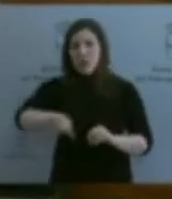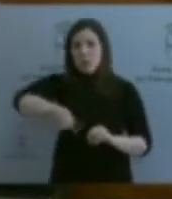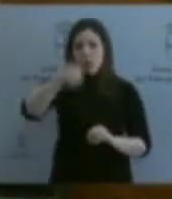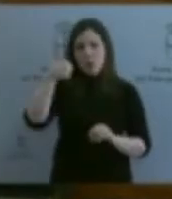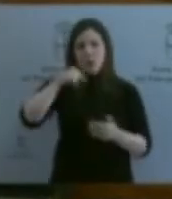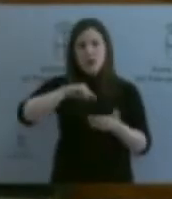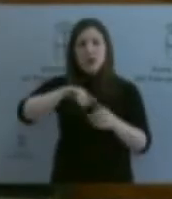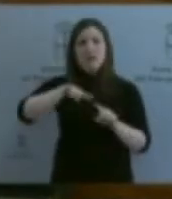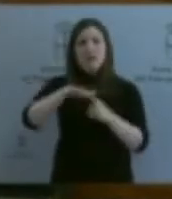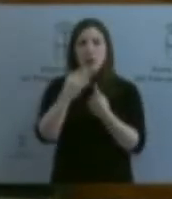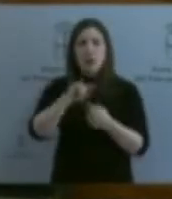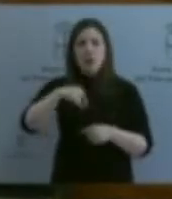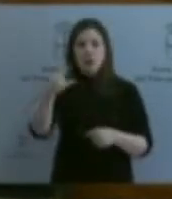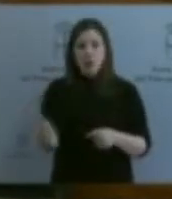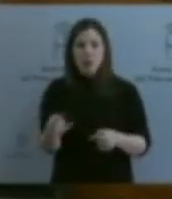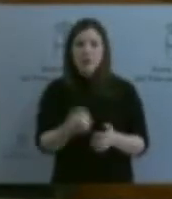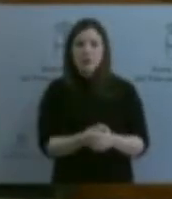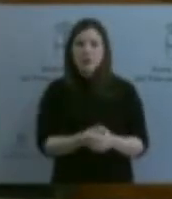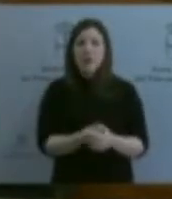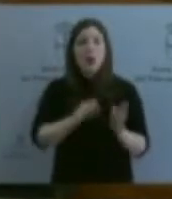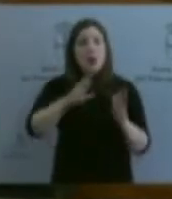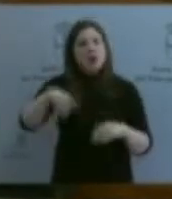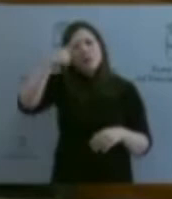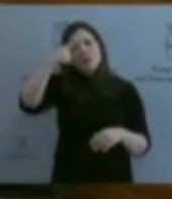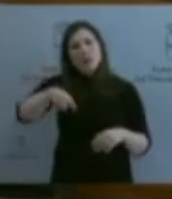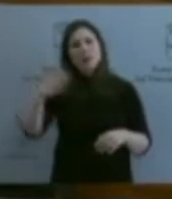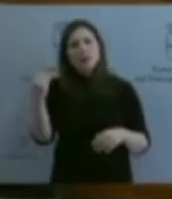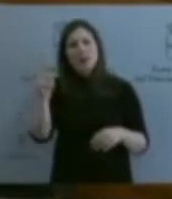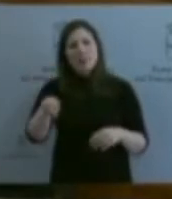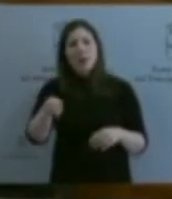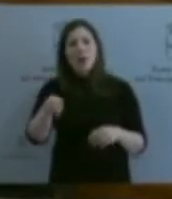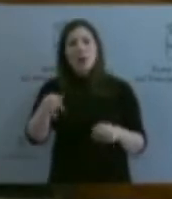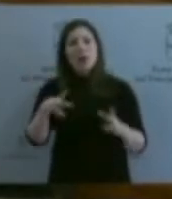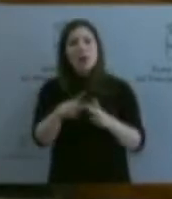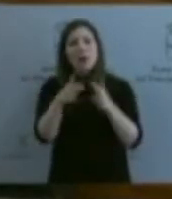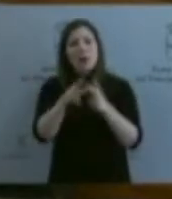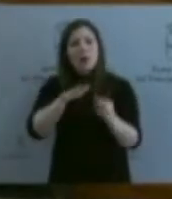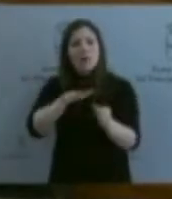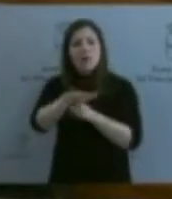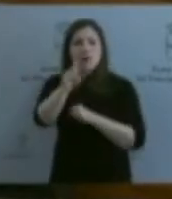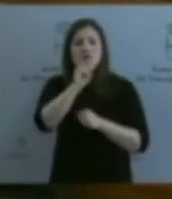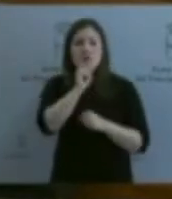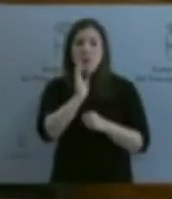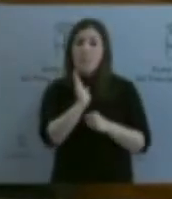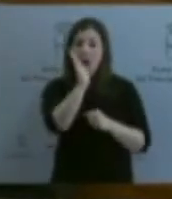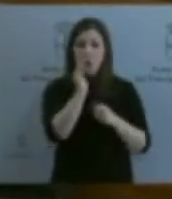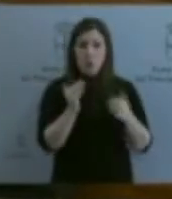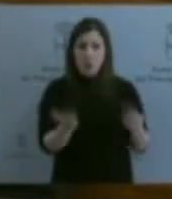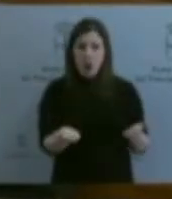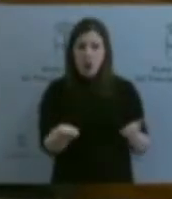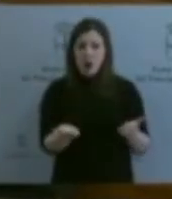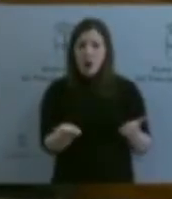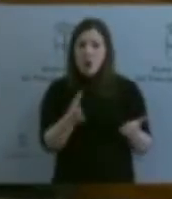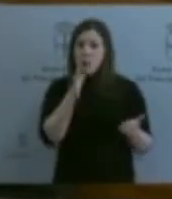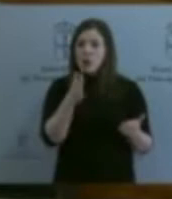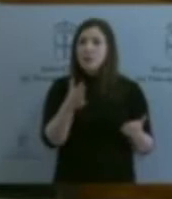conscientes, además, del impacto social, porque ese escudo social que dice el Gobierno de España y que yo comparto es fundamental en esta